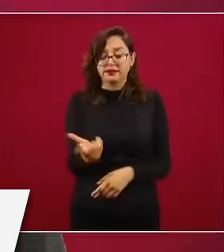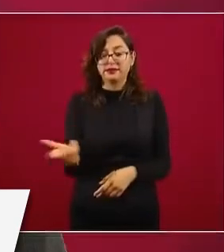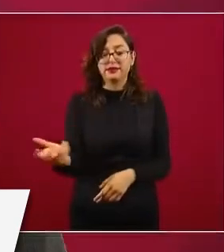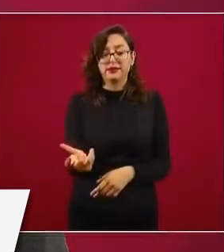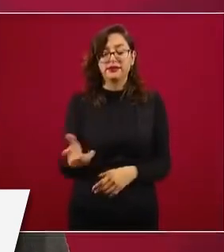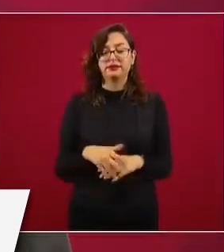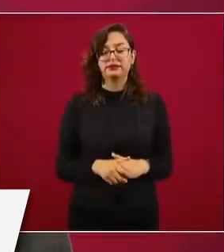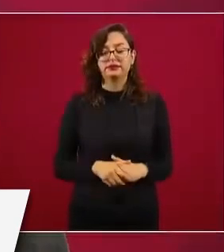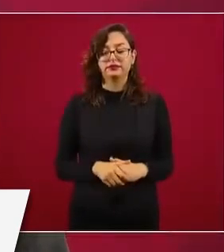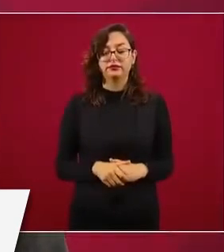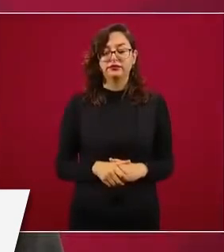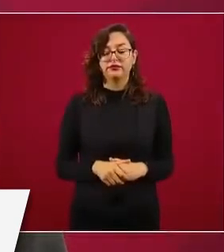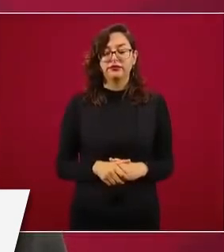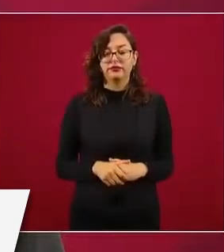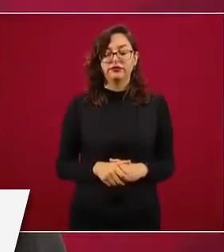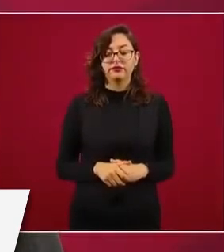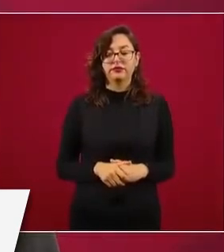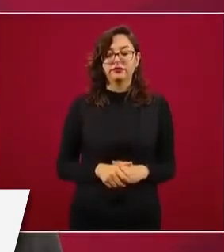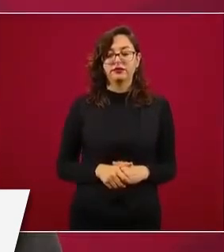Y hay